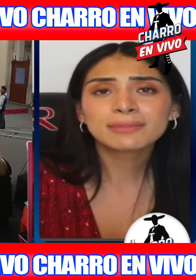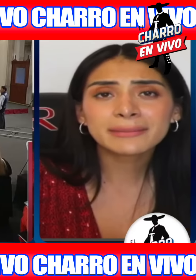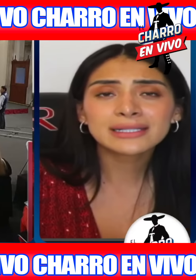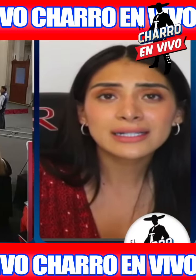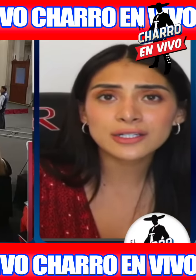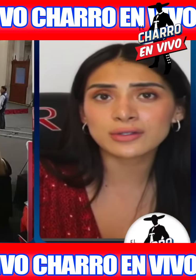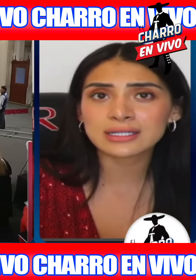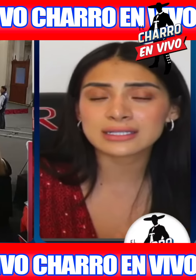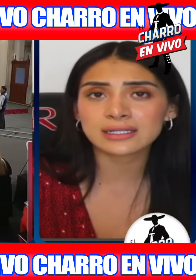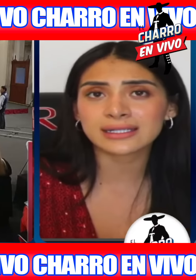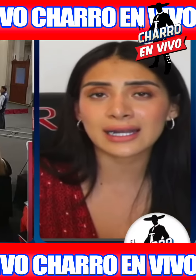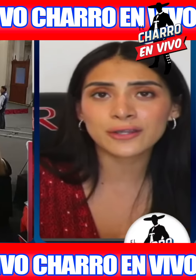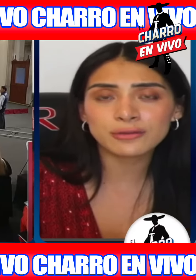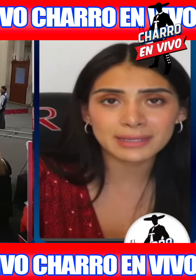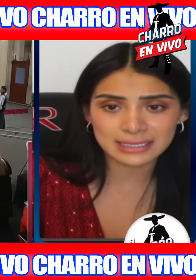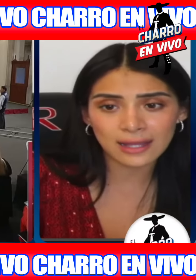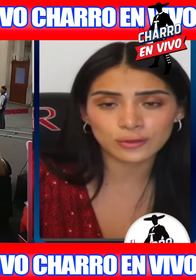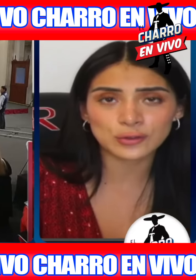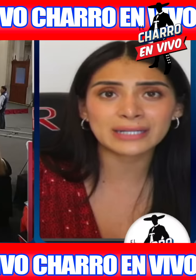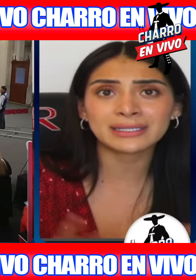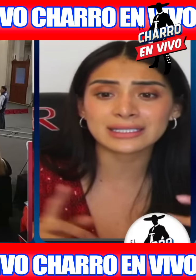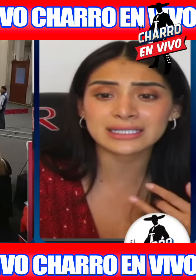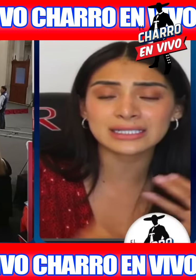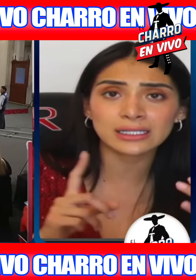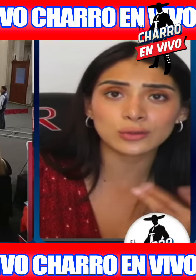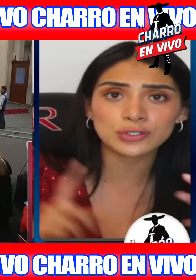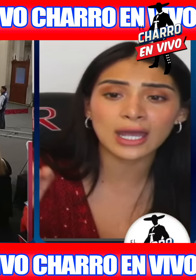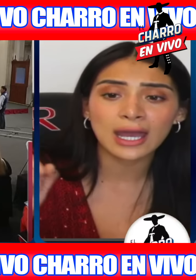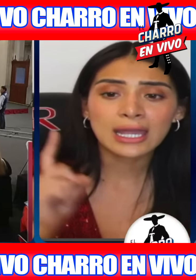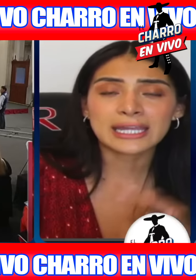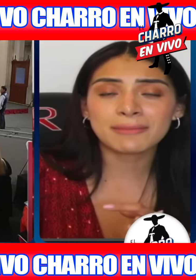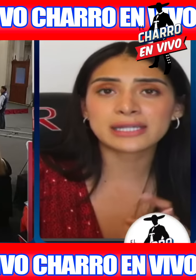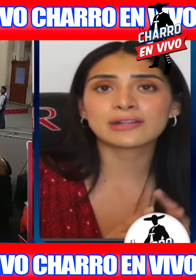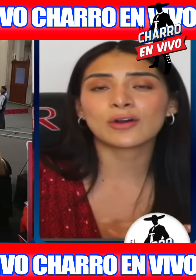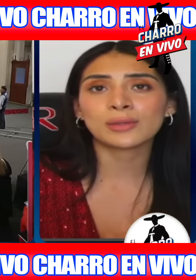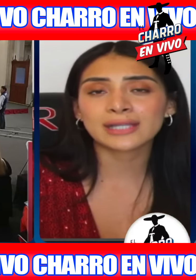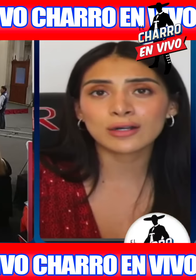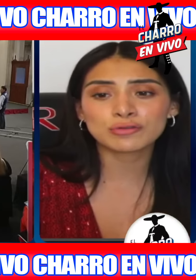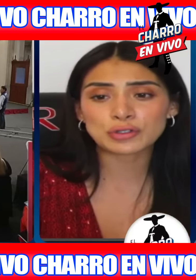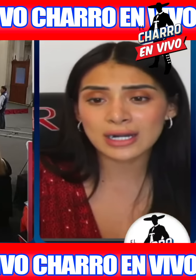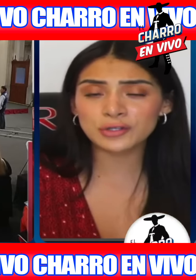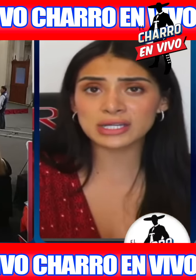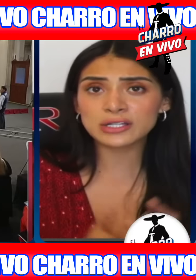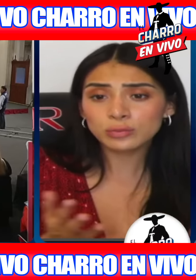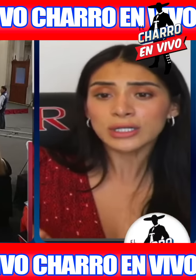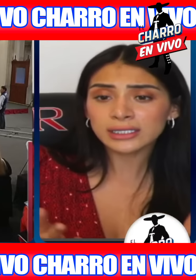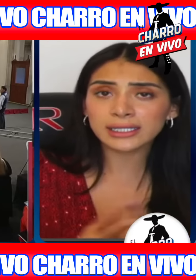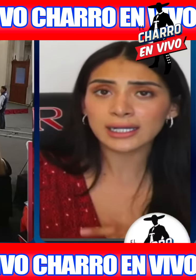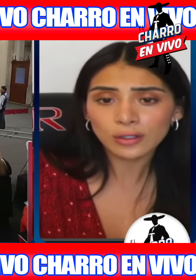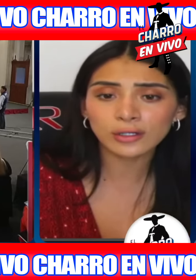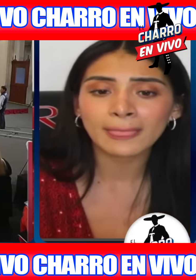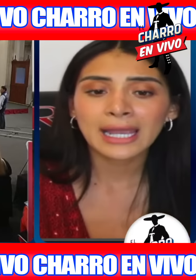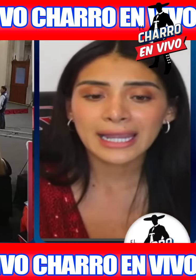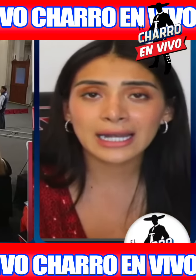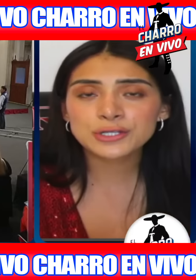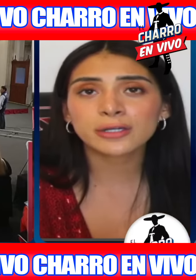pero simplemente el hecho de decir que el año pasado solamente China, Rusia y México aumentaron sus salarios es un buen